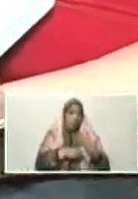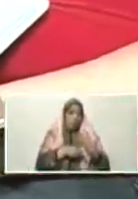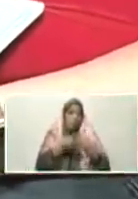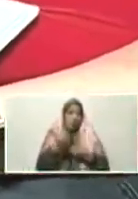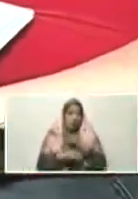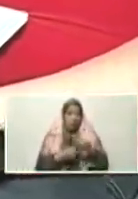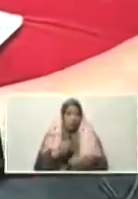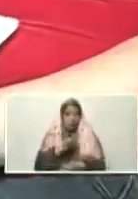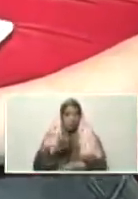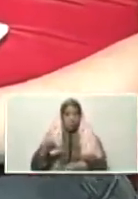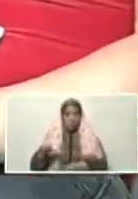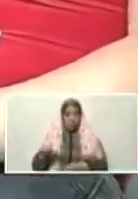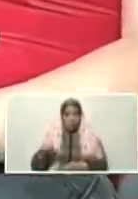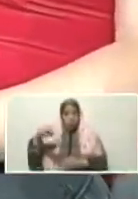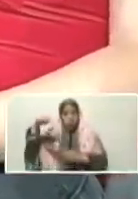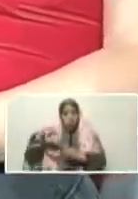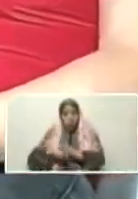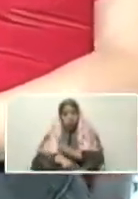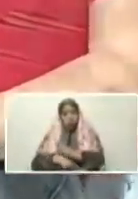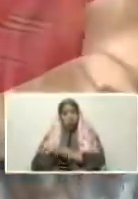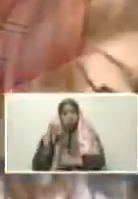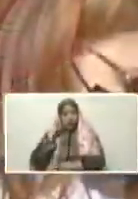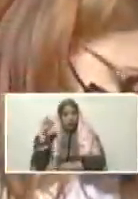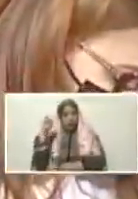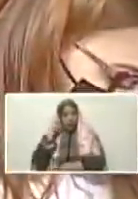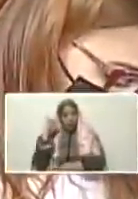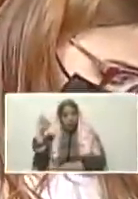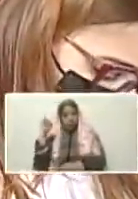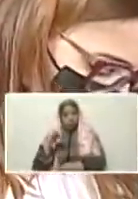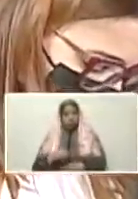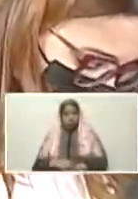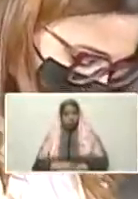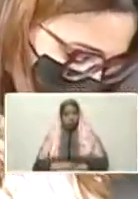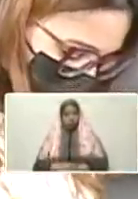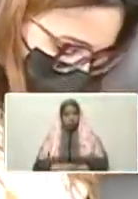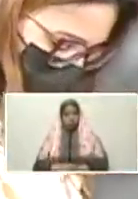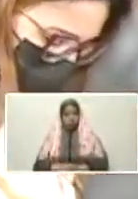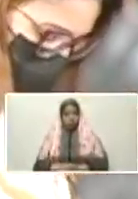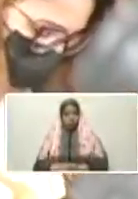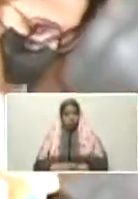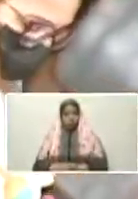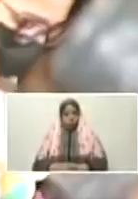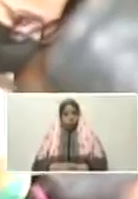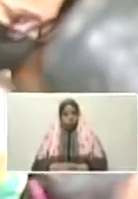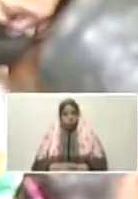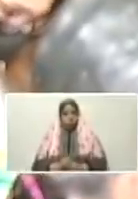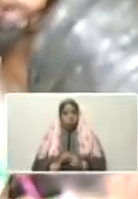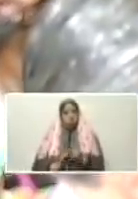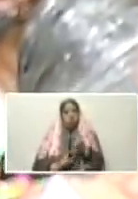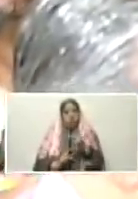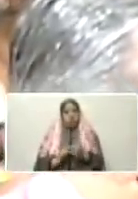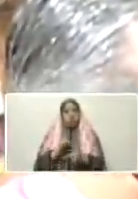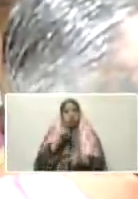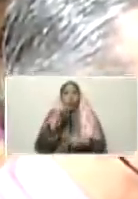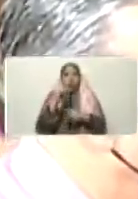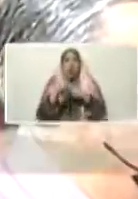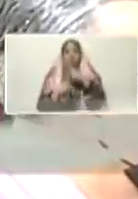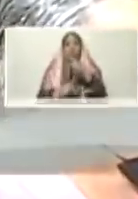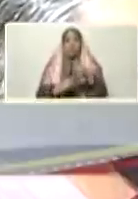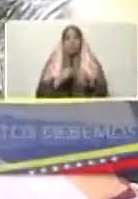voy a profundizar en estas ideas vayamos a un proceso de renovación